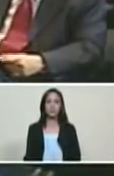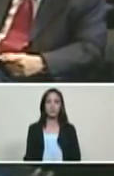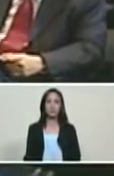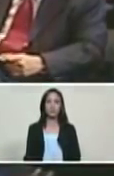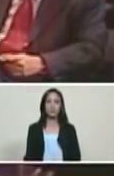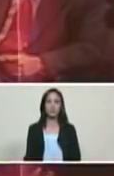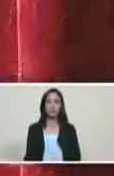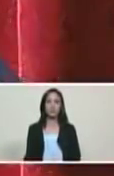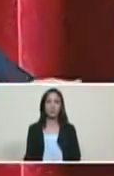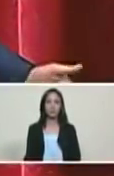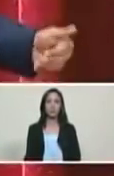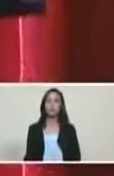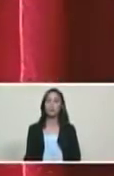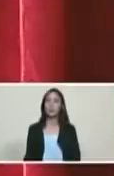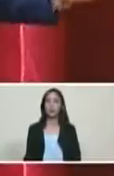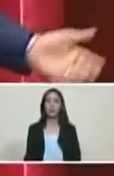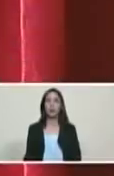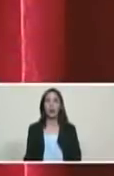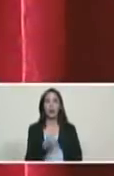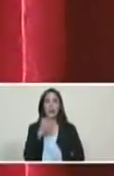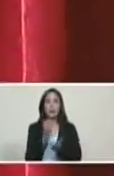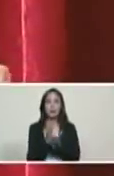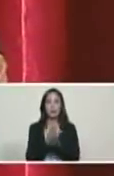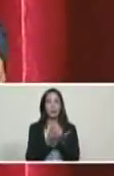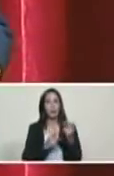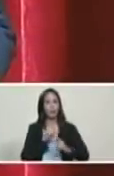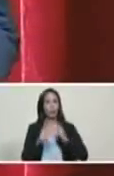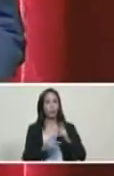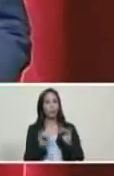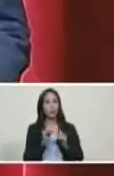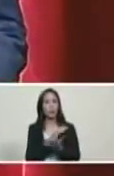Se ha hablado de un proceso de descolonización.